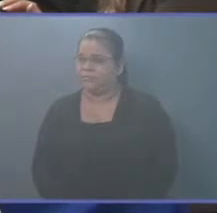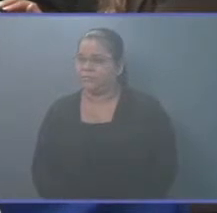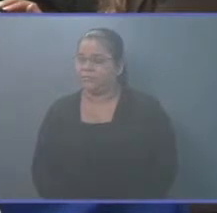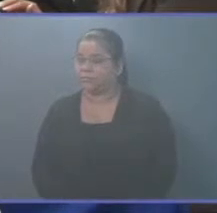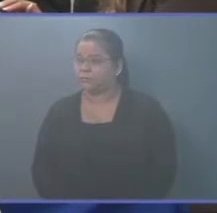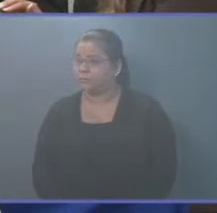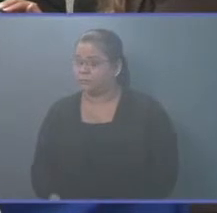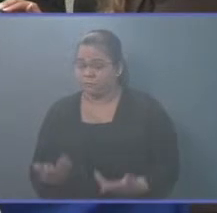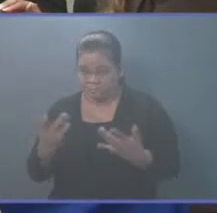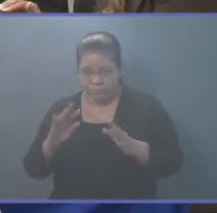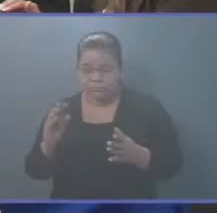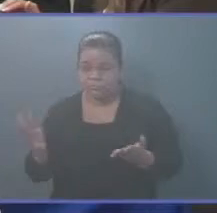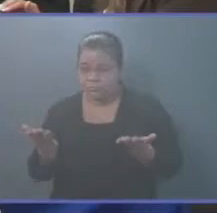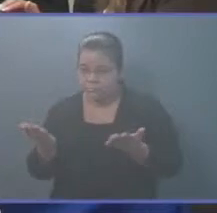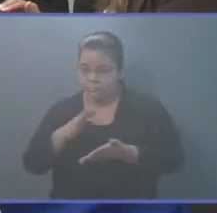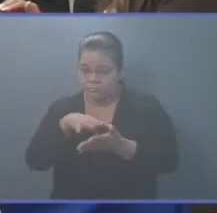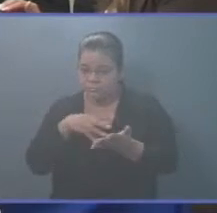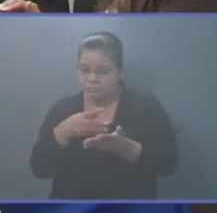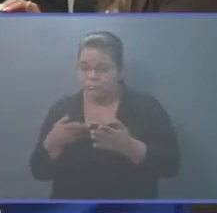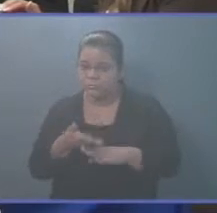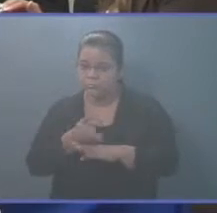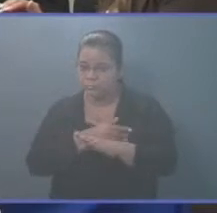No hizo el cuadro como la...